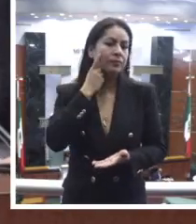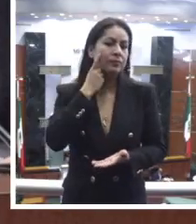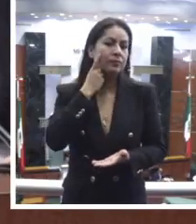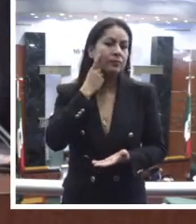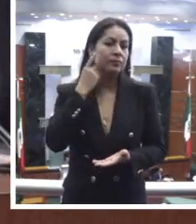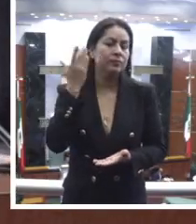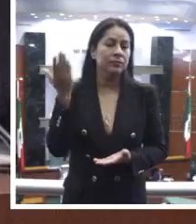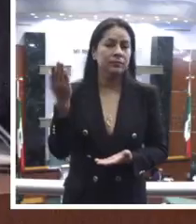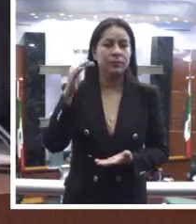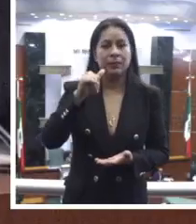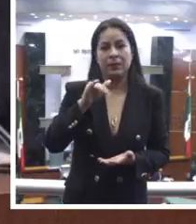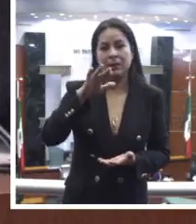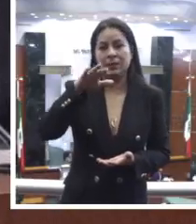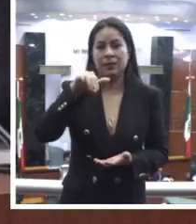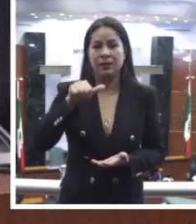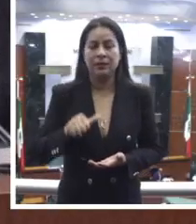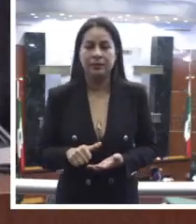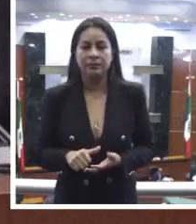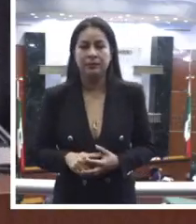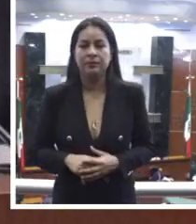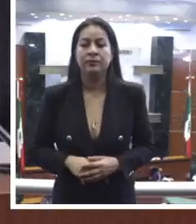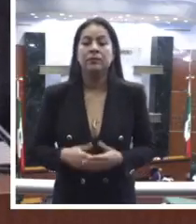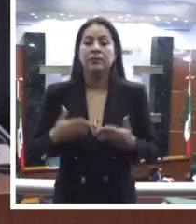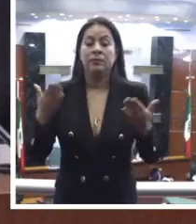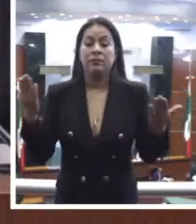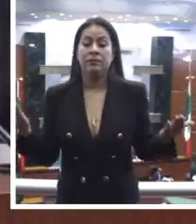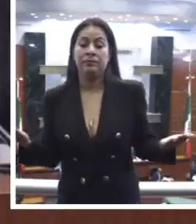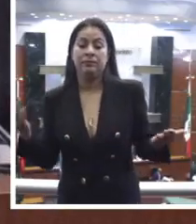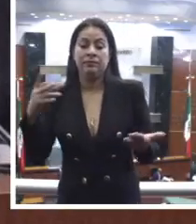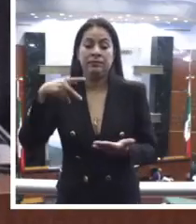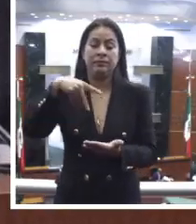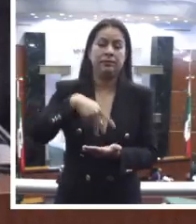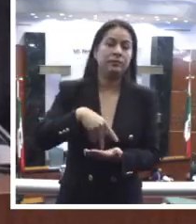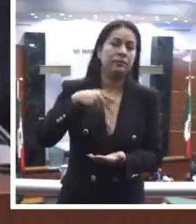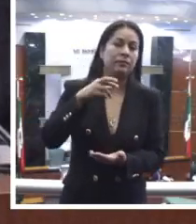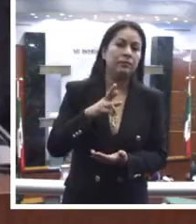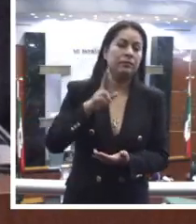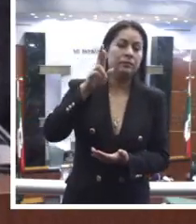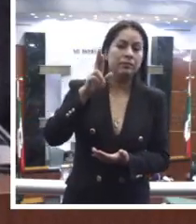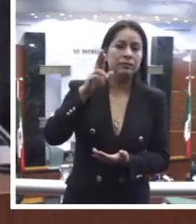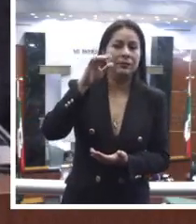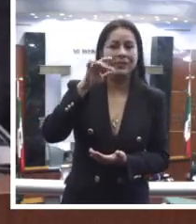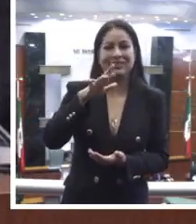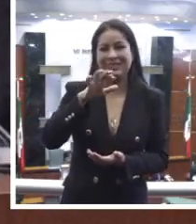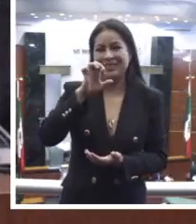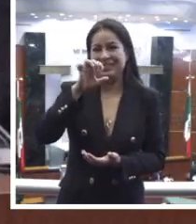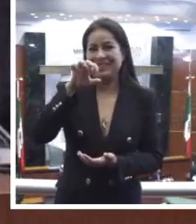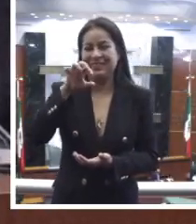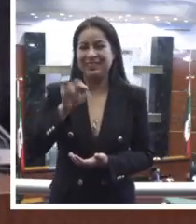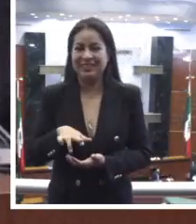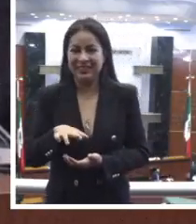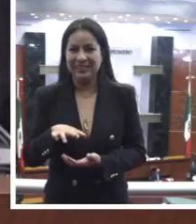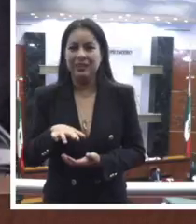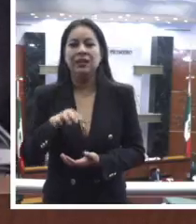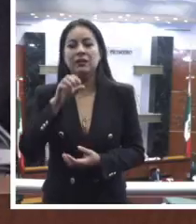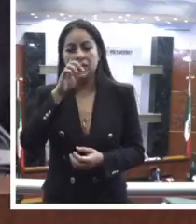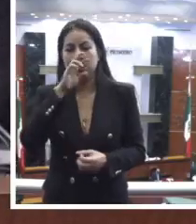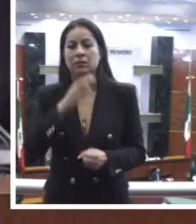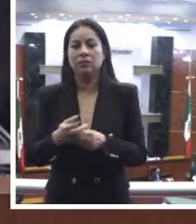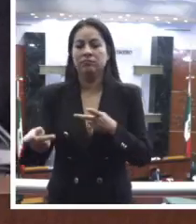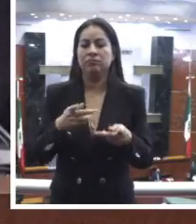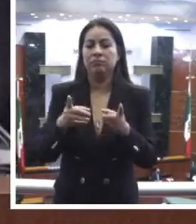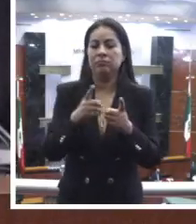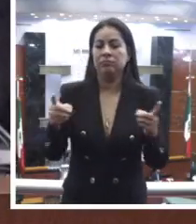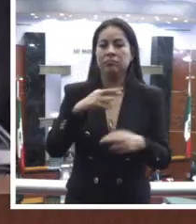diputada María Irene Montiel Servín. Se concede el uso de la palabra al maestro René Vargas Pineda, secretario de Planeación